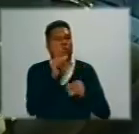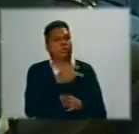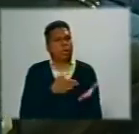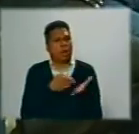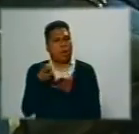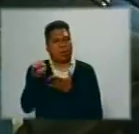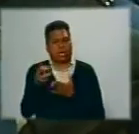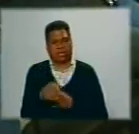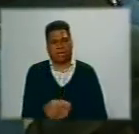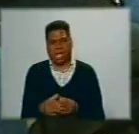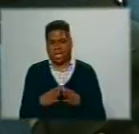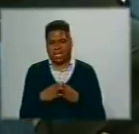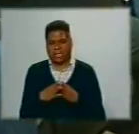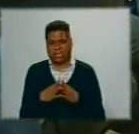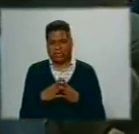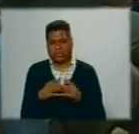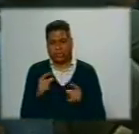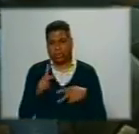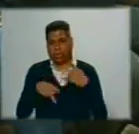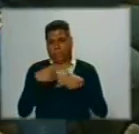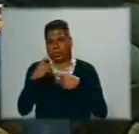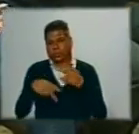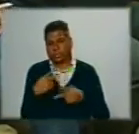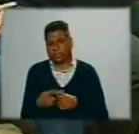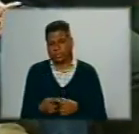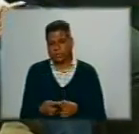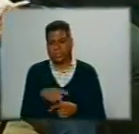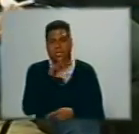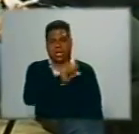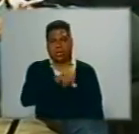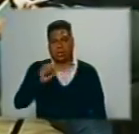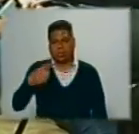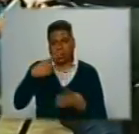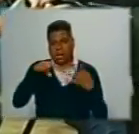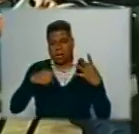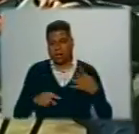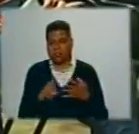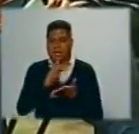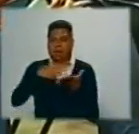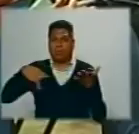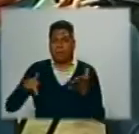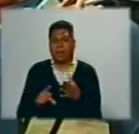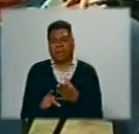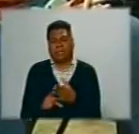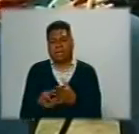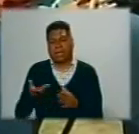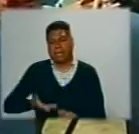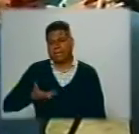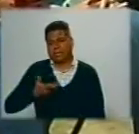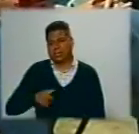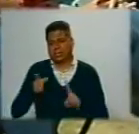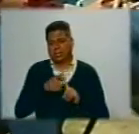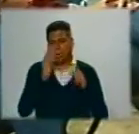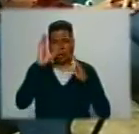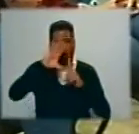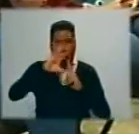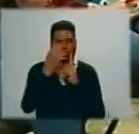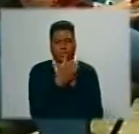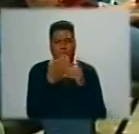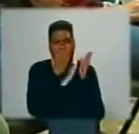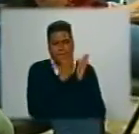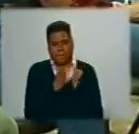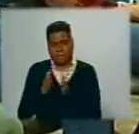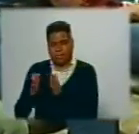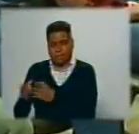todas las etapas en su relación en el acceso a bienes y servicios como parte esencial de la cultura organizacional. En este